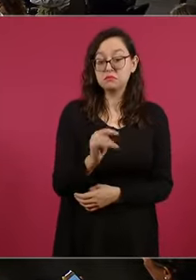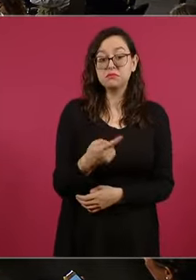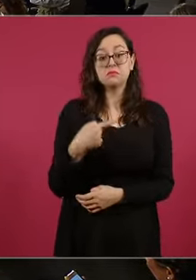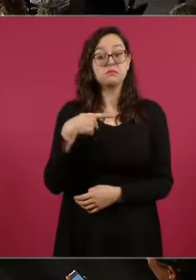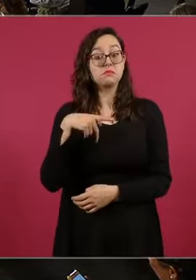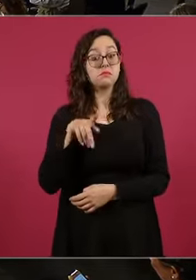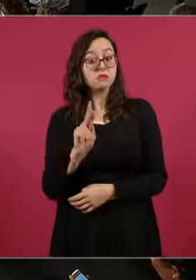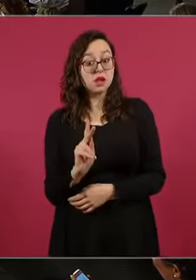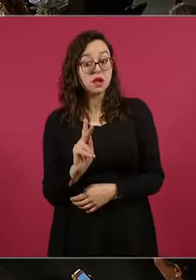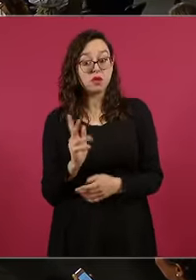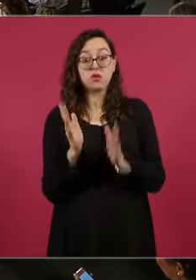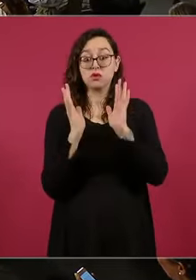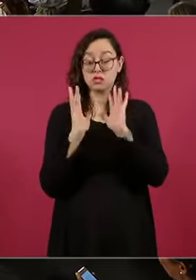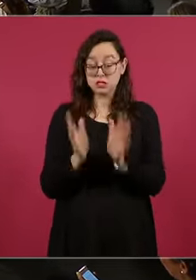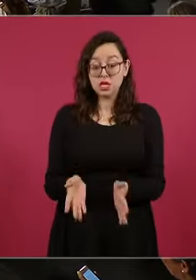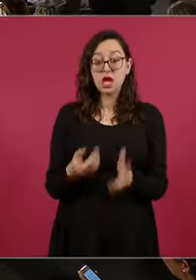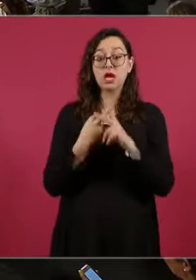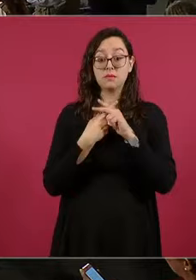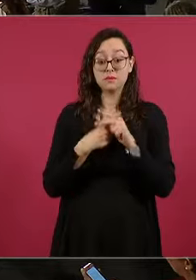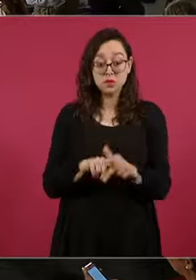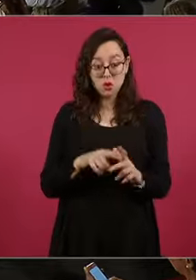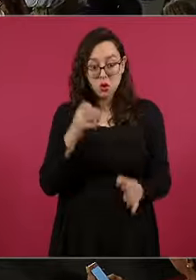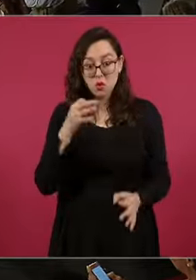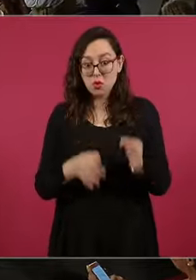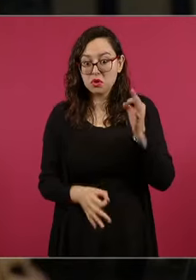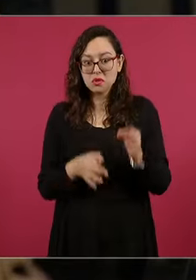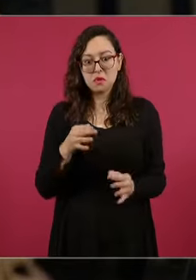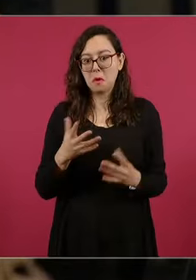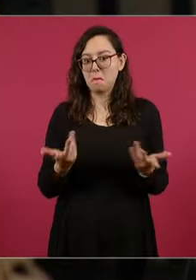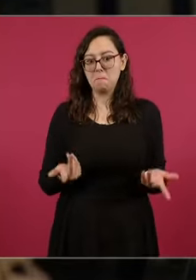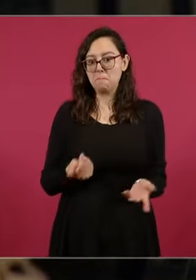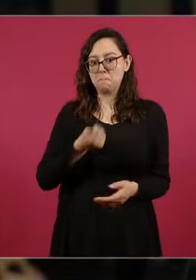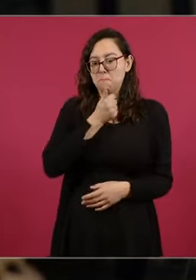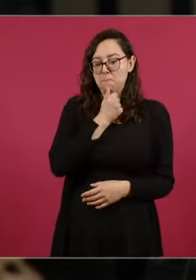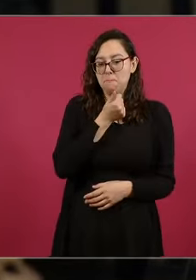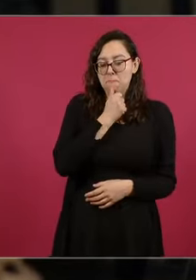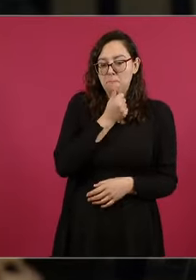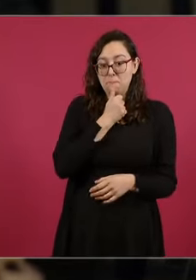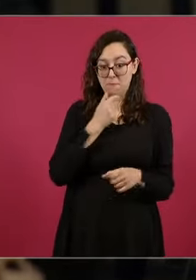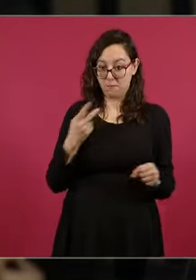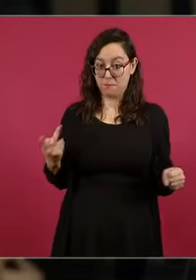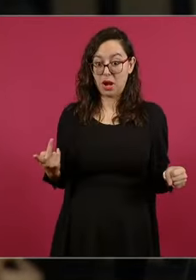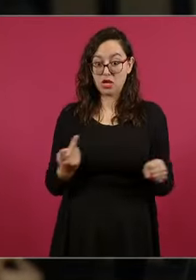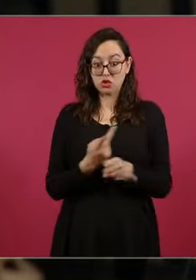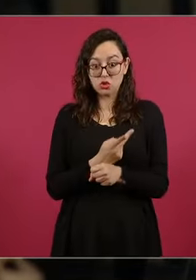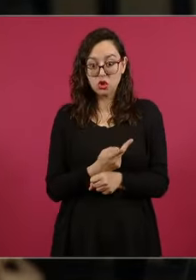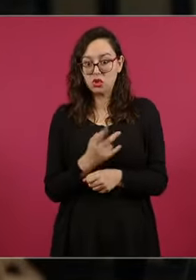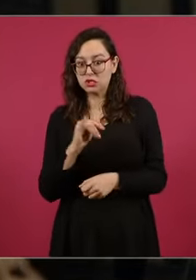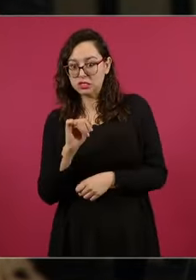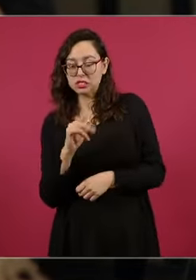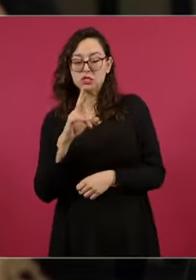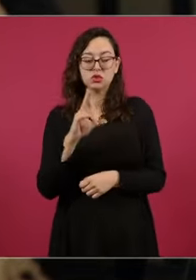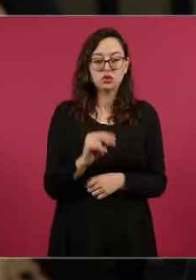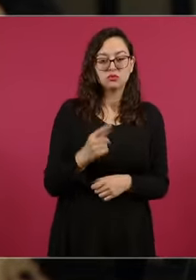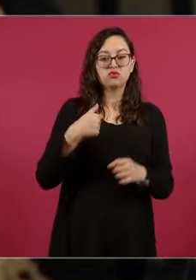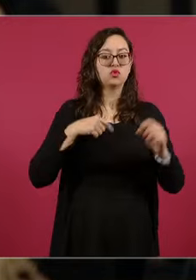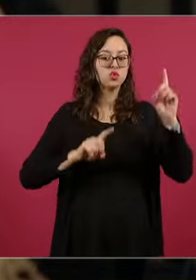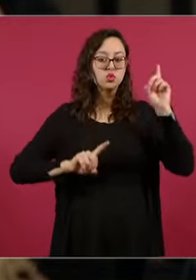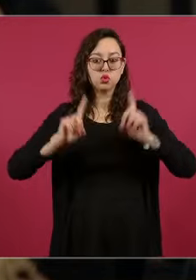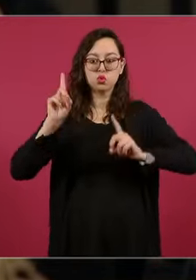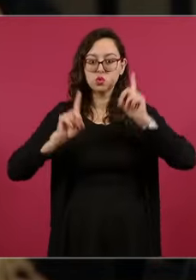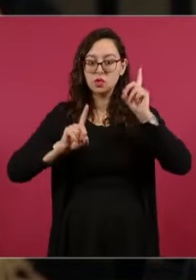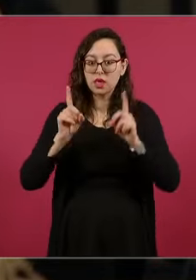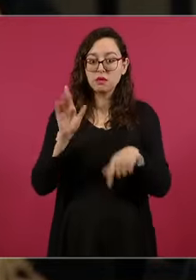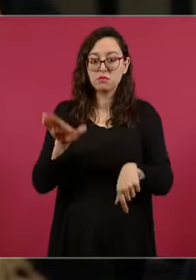tiene todavía conocimiento de qué pasó con esas denuncias penales, si se hicieron, si no se hicieron, porque todavía no se